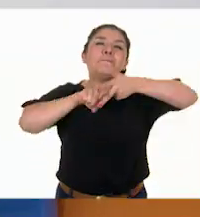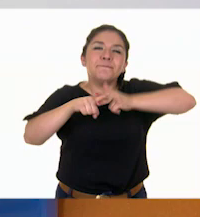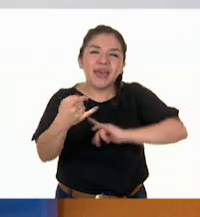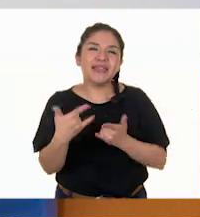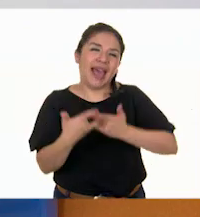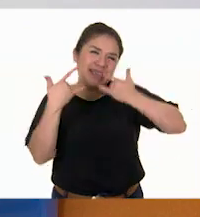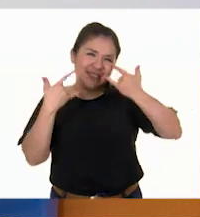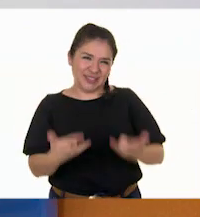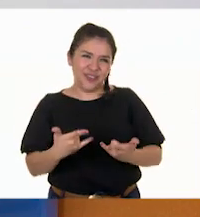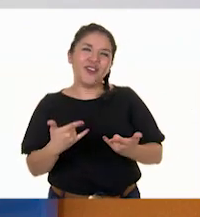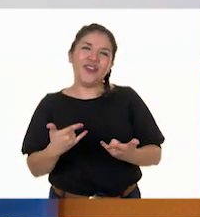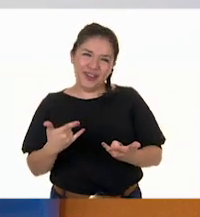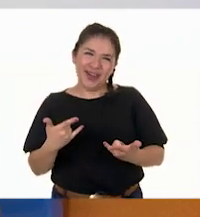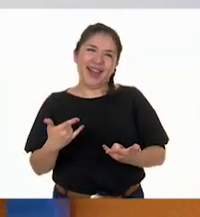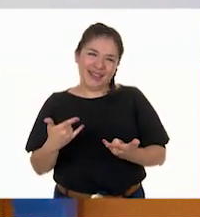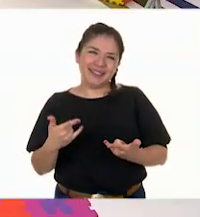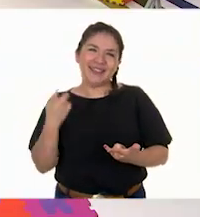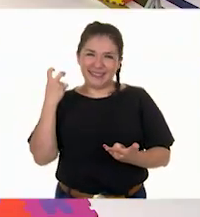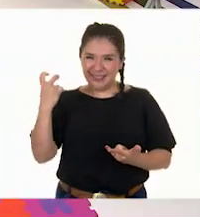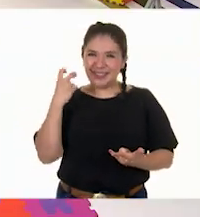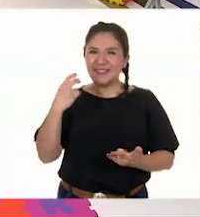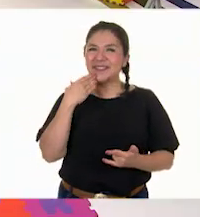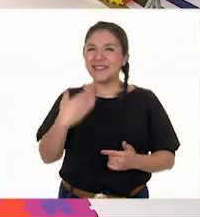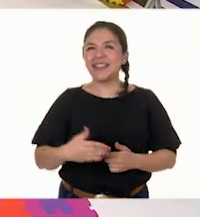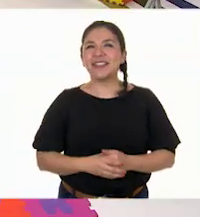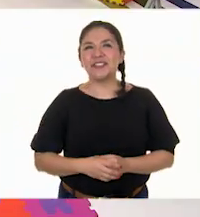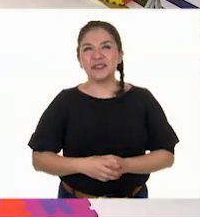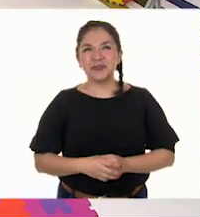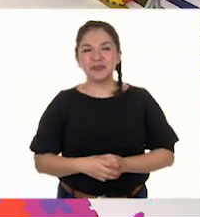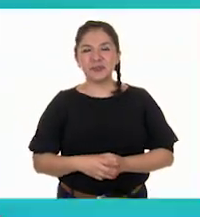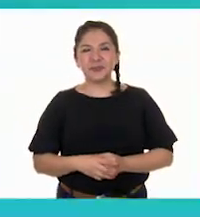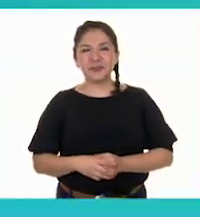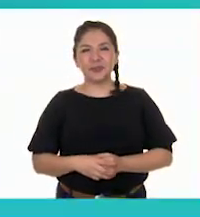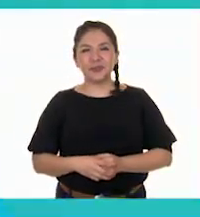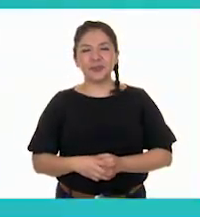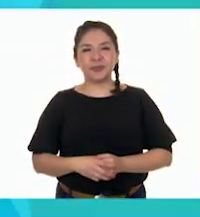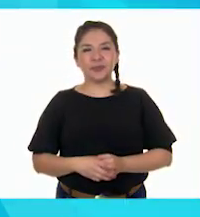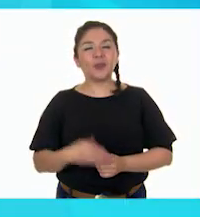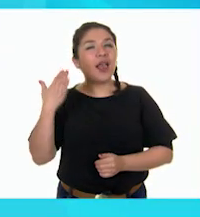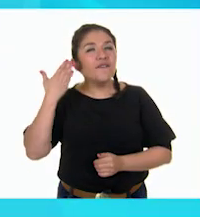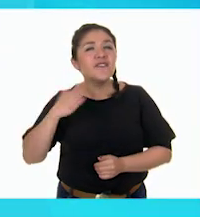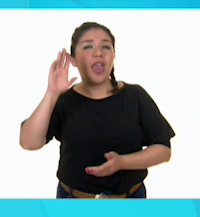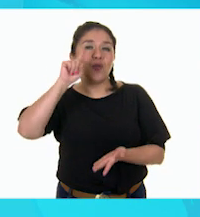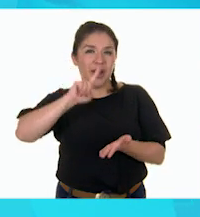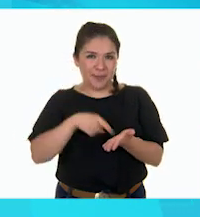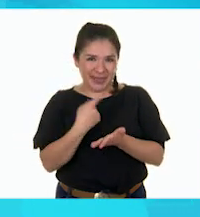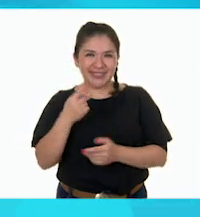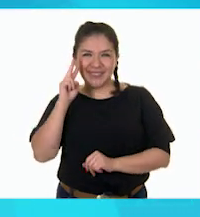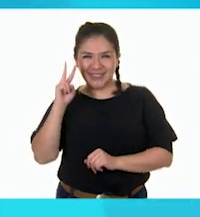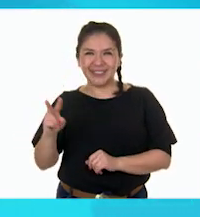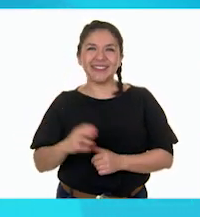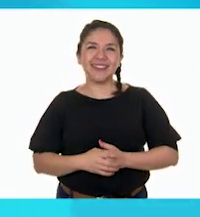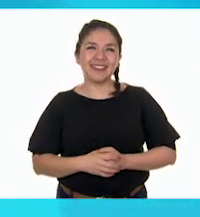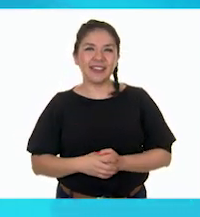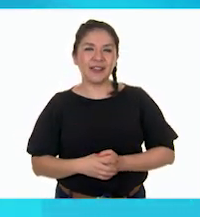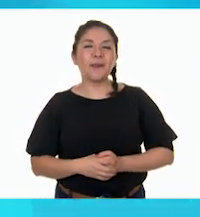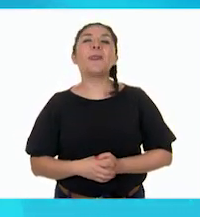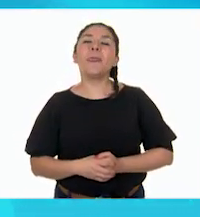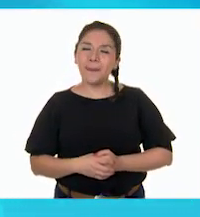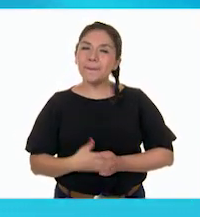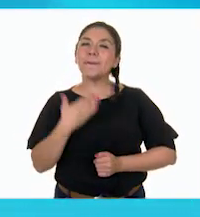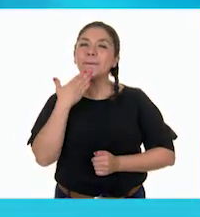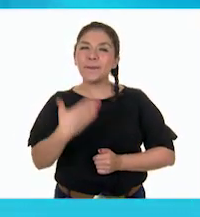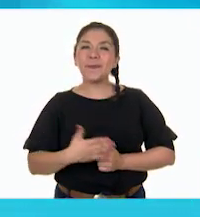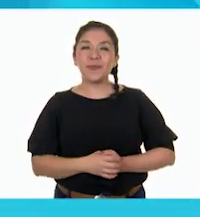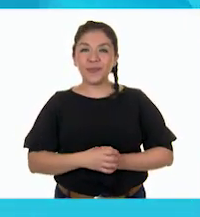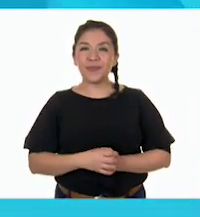ese la historia. Ay, sí, ya nos hacía falta, sí, ¿verdad? Había una vez. Había una vez. Vamos. Muy bien.